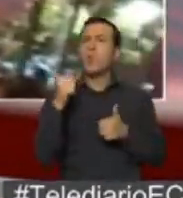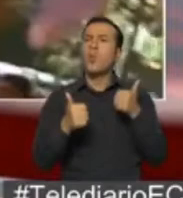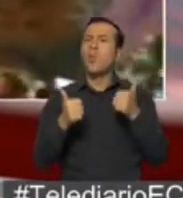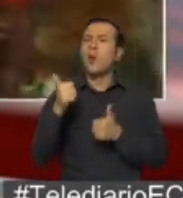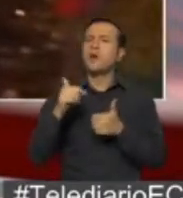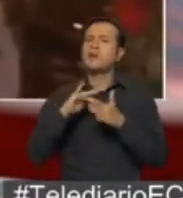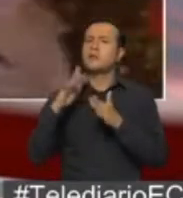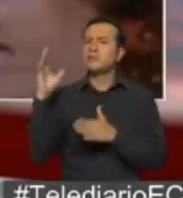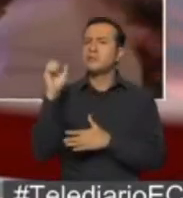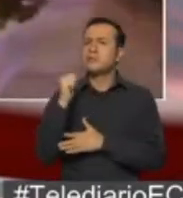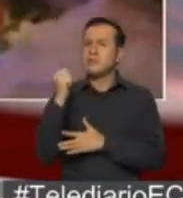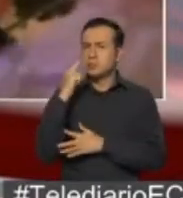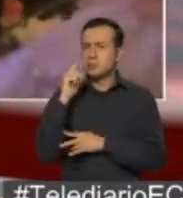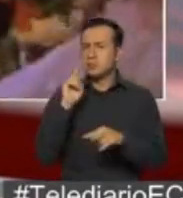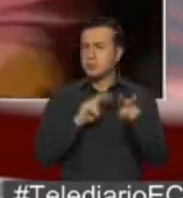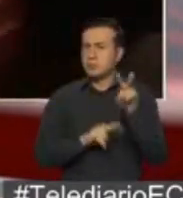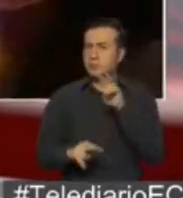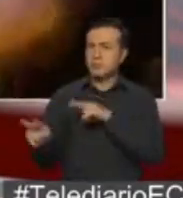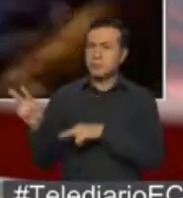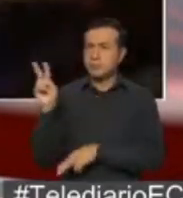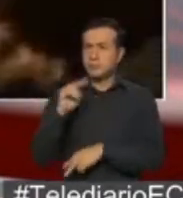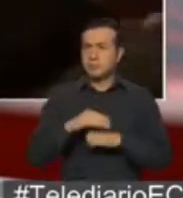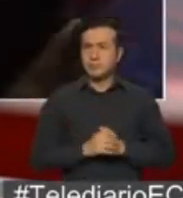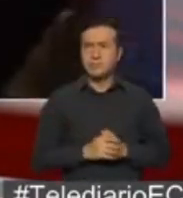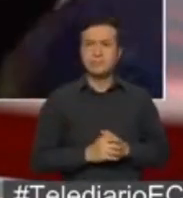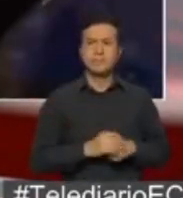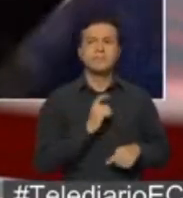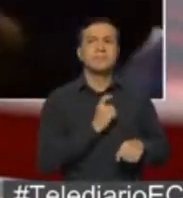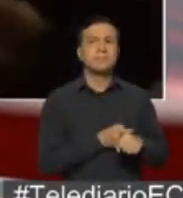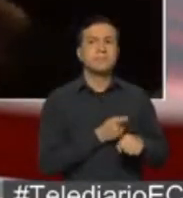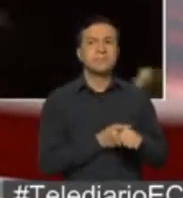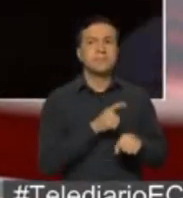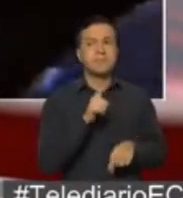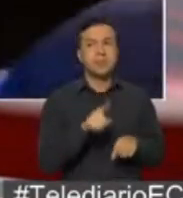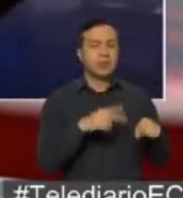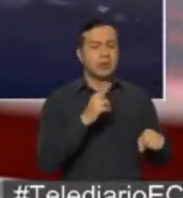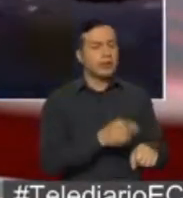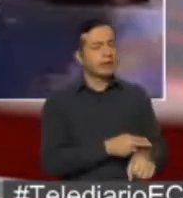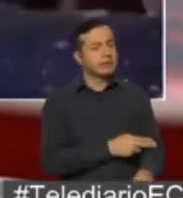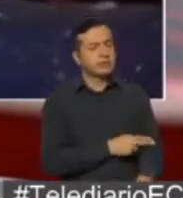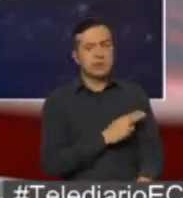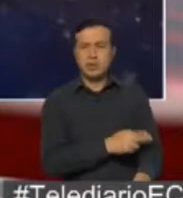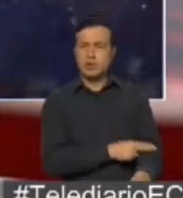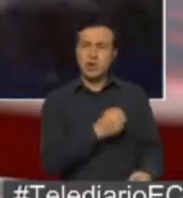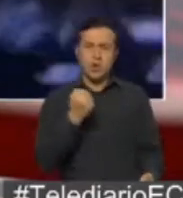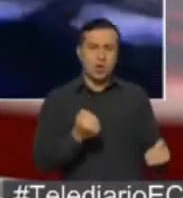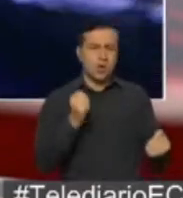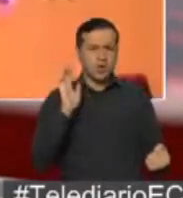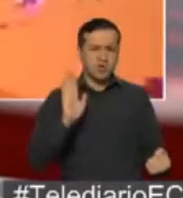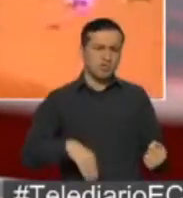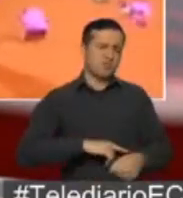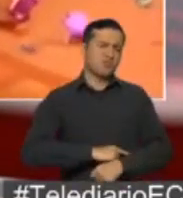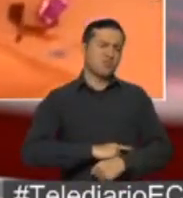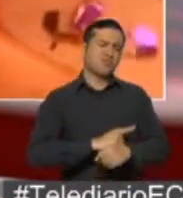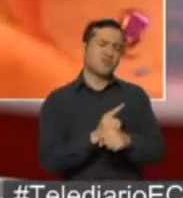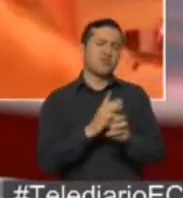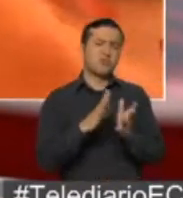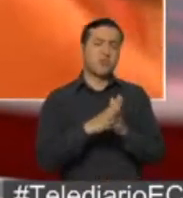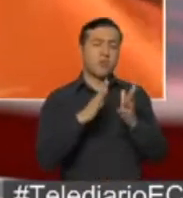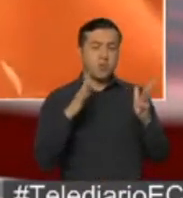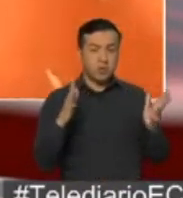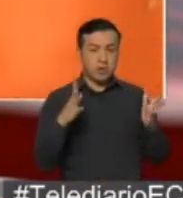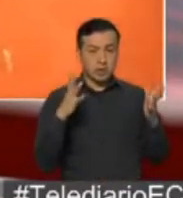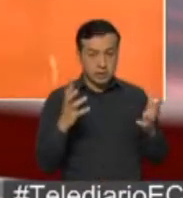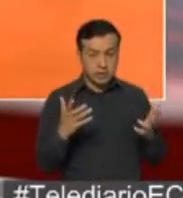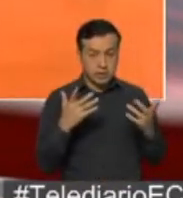logrado determinar con esos análisis que han hecho? Específicamente excesos de velocidad. Ya, ese es el problema más común aquí en el país. Exactamente. Lo que nosotros